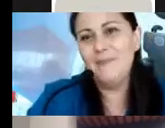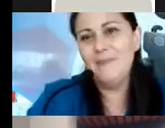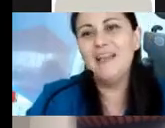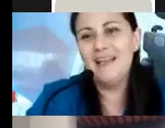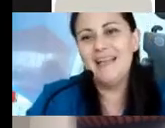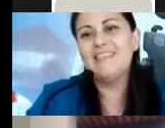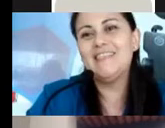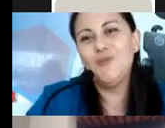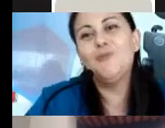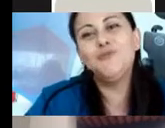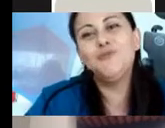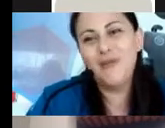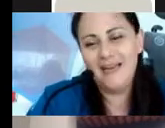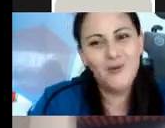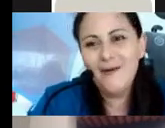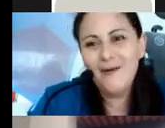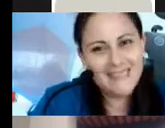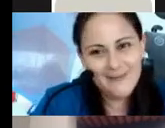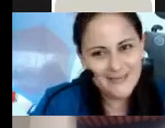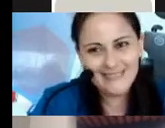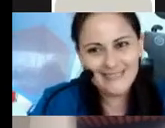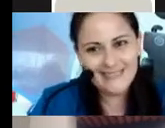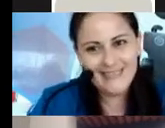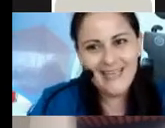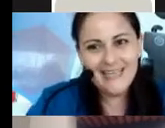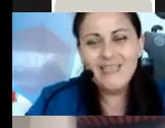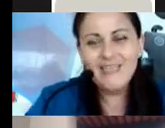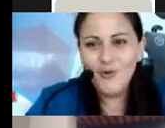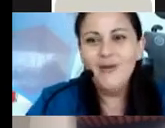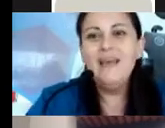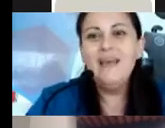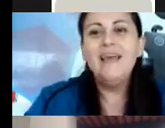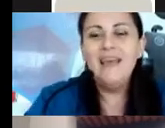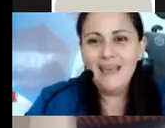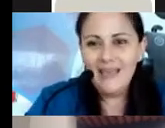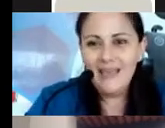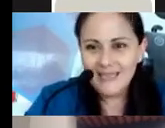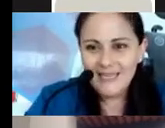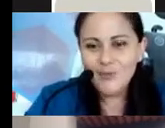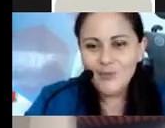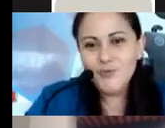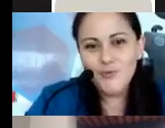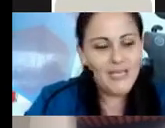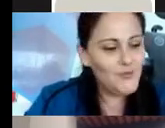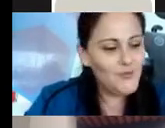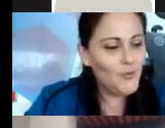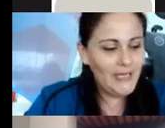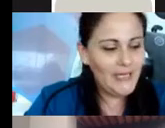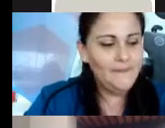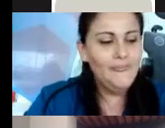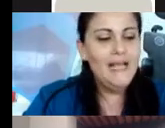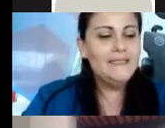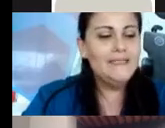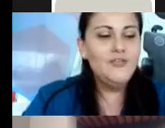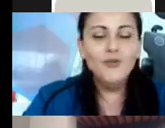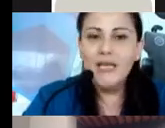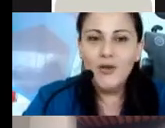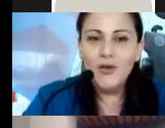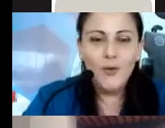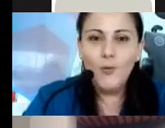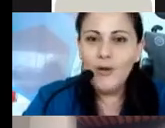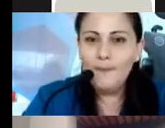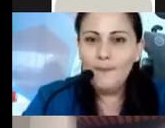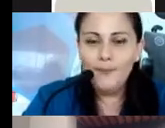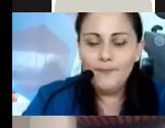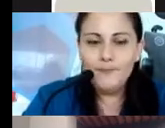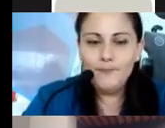silla. El problema es el asiento postural. Nunca va a ser el paciente, sino el asiento postural que yo escogí. Si yo